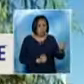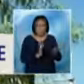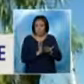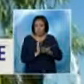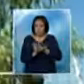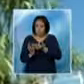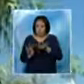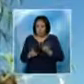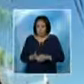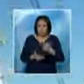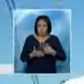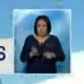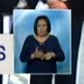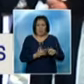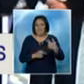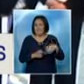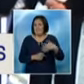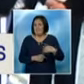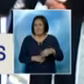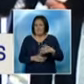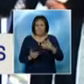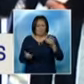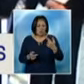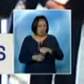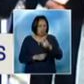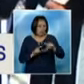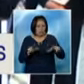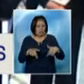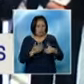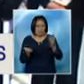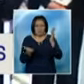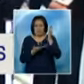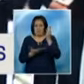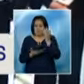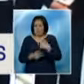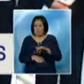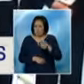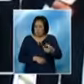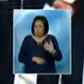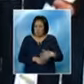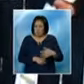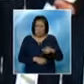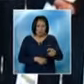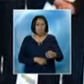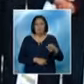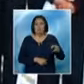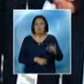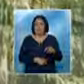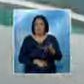han talado diversos árboles, dañando el entorno natural. Esto está pasando en Huaraz.